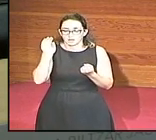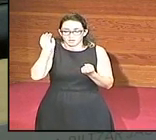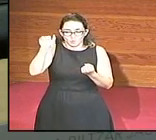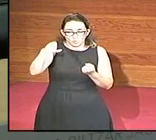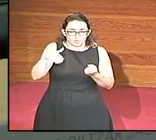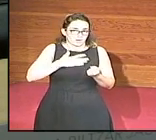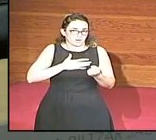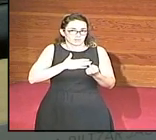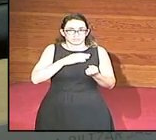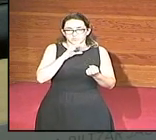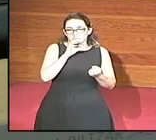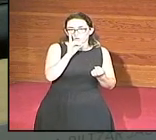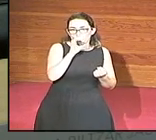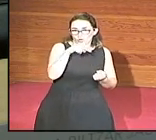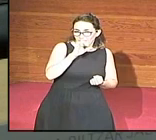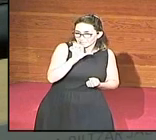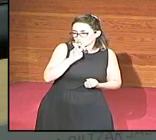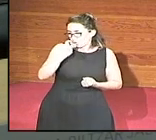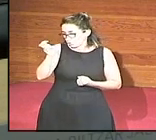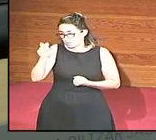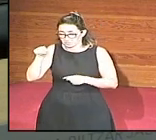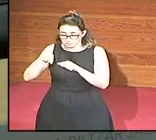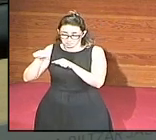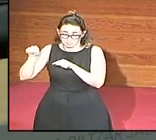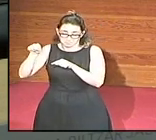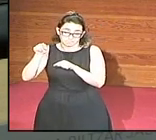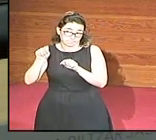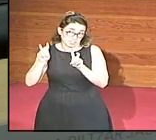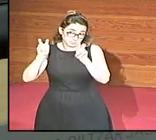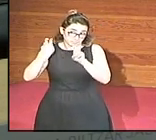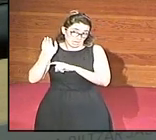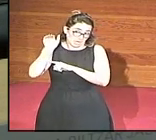de Donetsk y Lugansk, repúblicas,